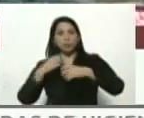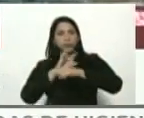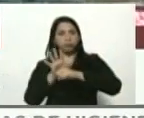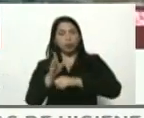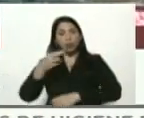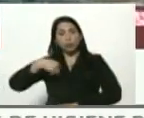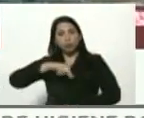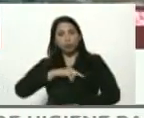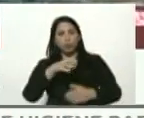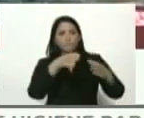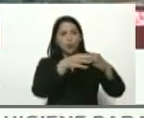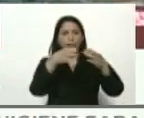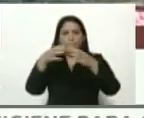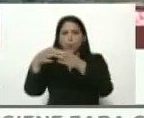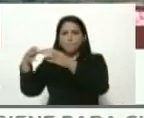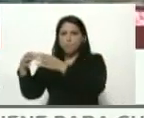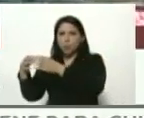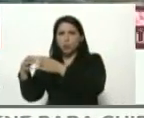hemos reagrupado